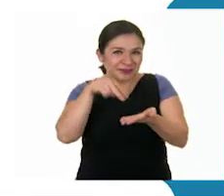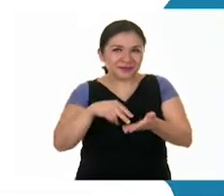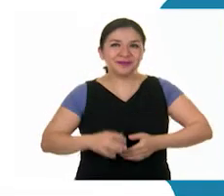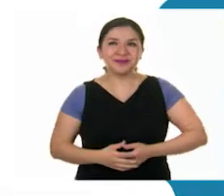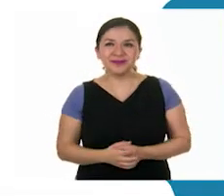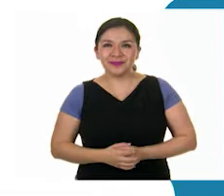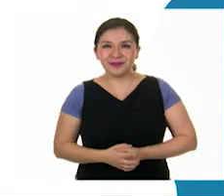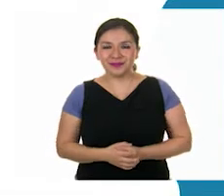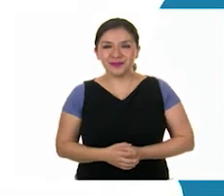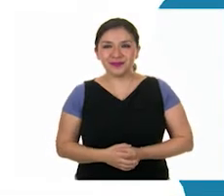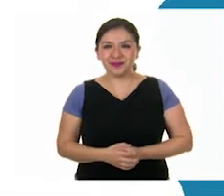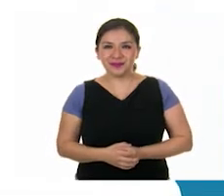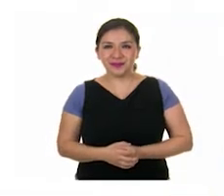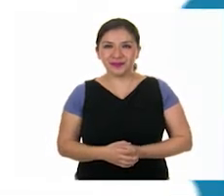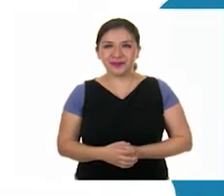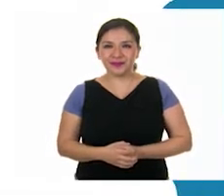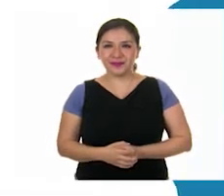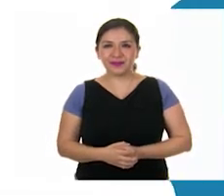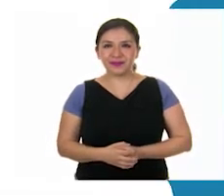conalitec.cep.gob.mx.